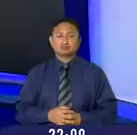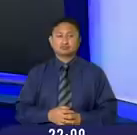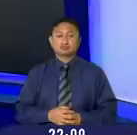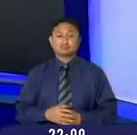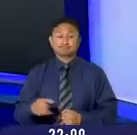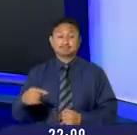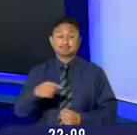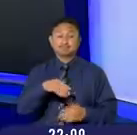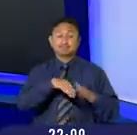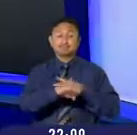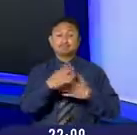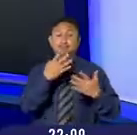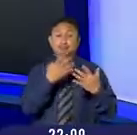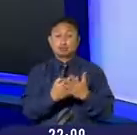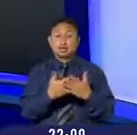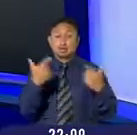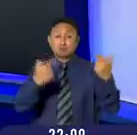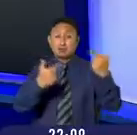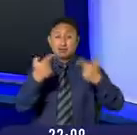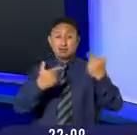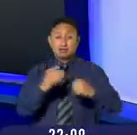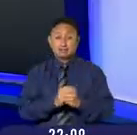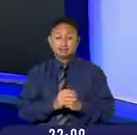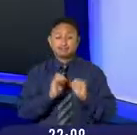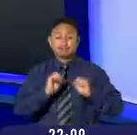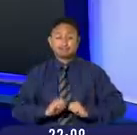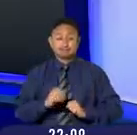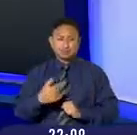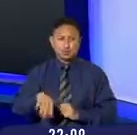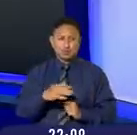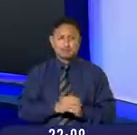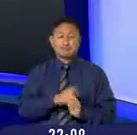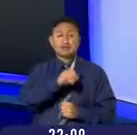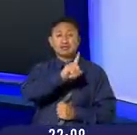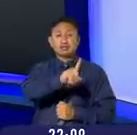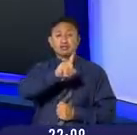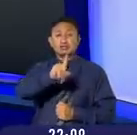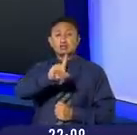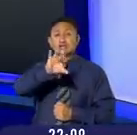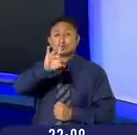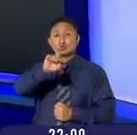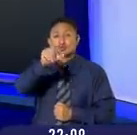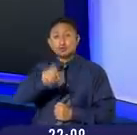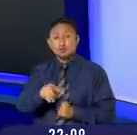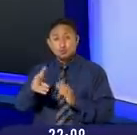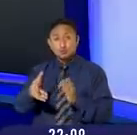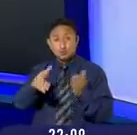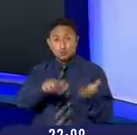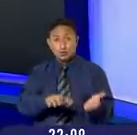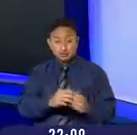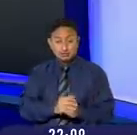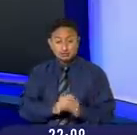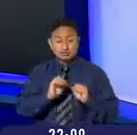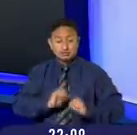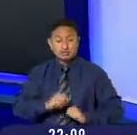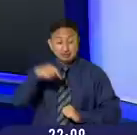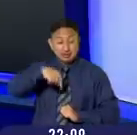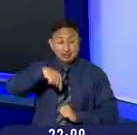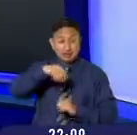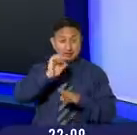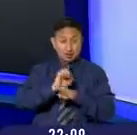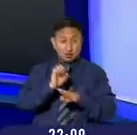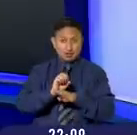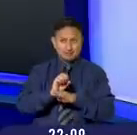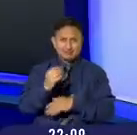La masacre en la penitenciaría del Litoral, que dejó un récord de 118 reos fallecidos, es el quinto hecho más sangriento